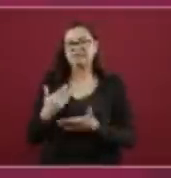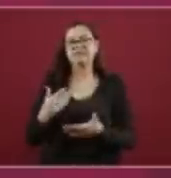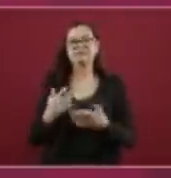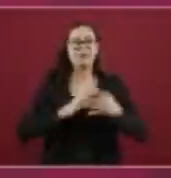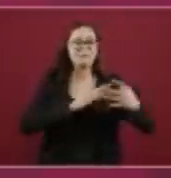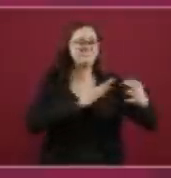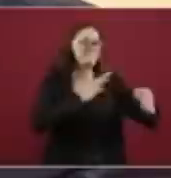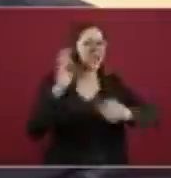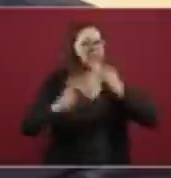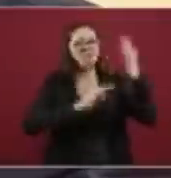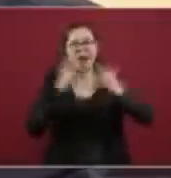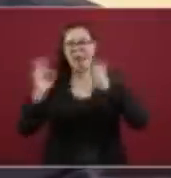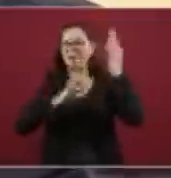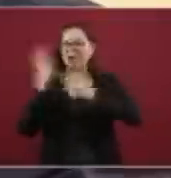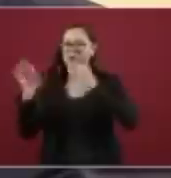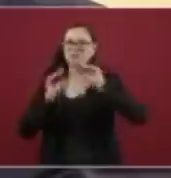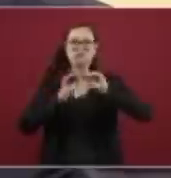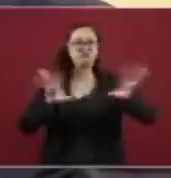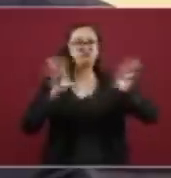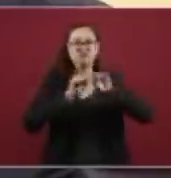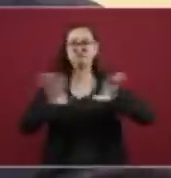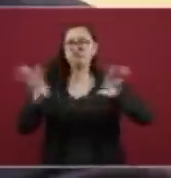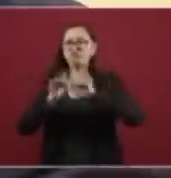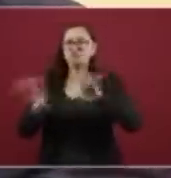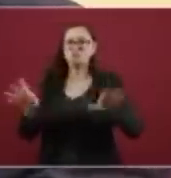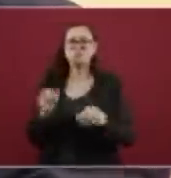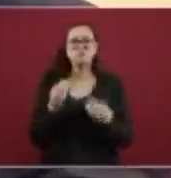Hay madres que me dicen,